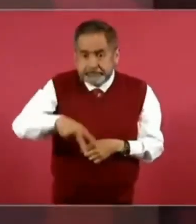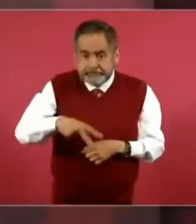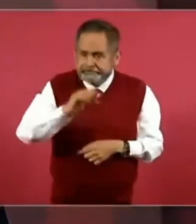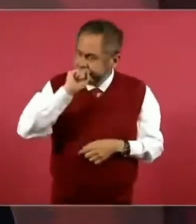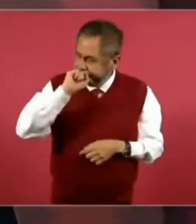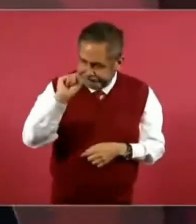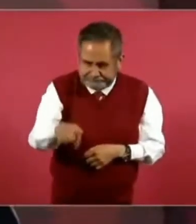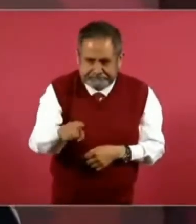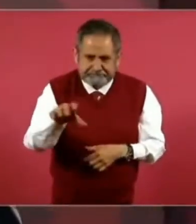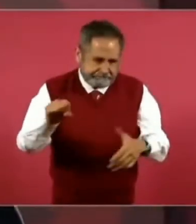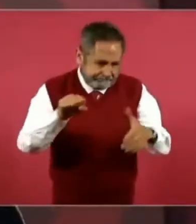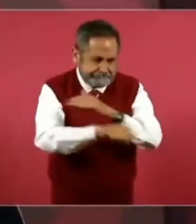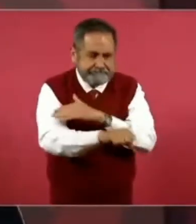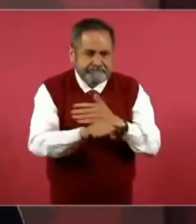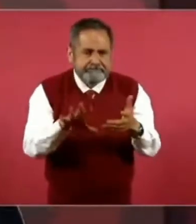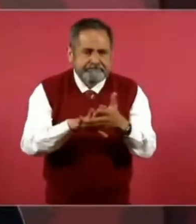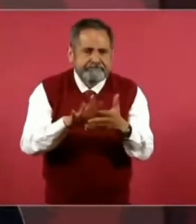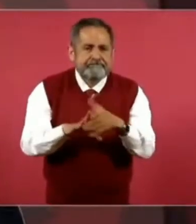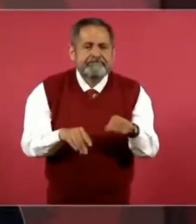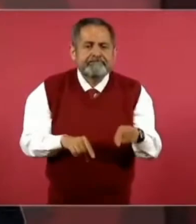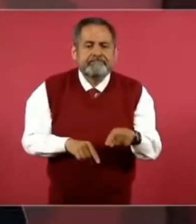también